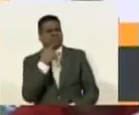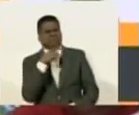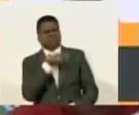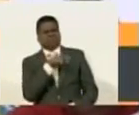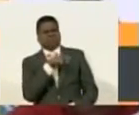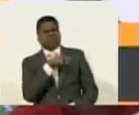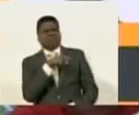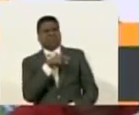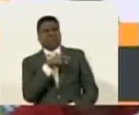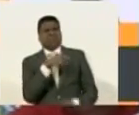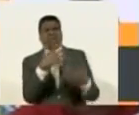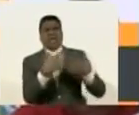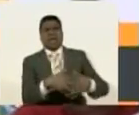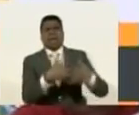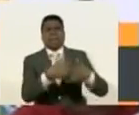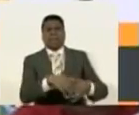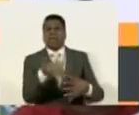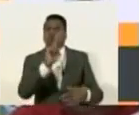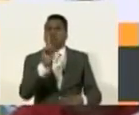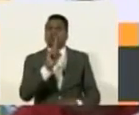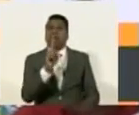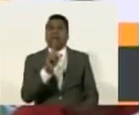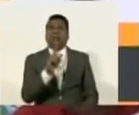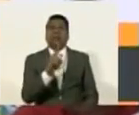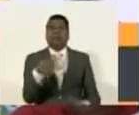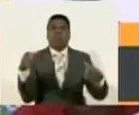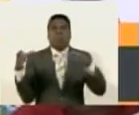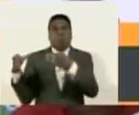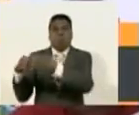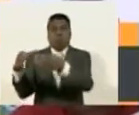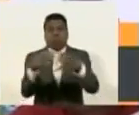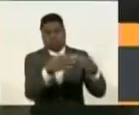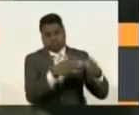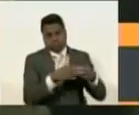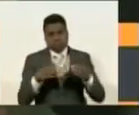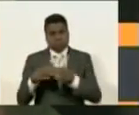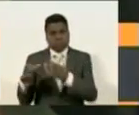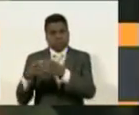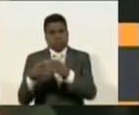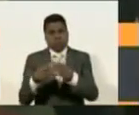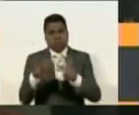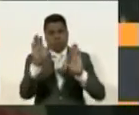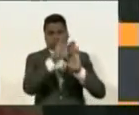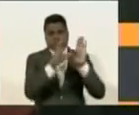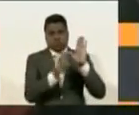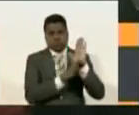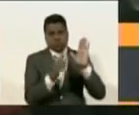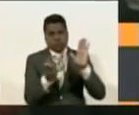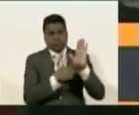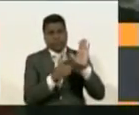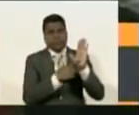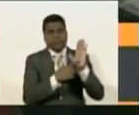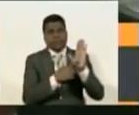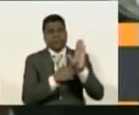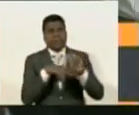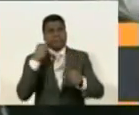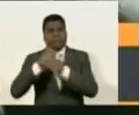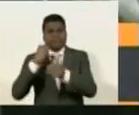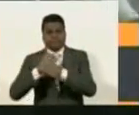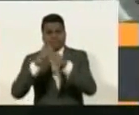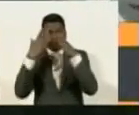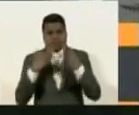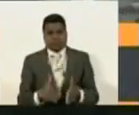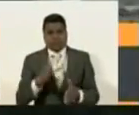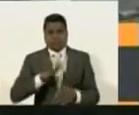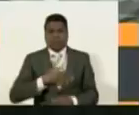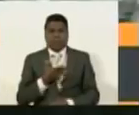Corporativa no puede ser. No, no, no estamos hablando de corporativa, estamos hablando por sectores, sujetos de esta Constitución. O sea, están diciendo, los trabajadores no